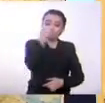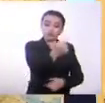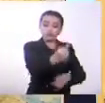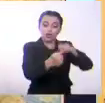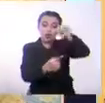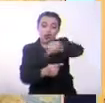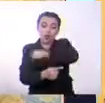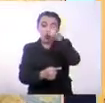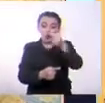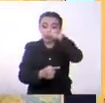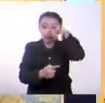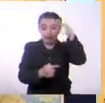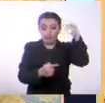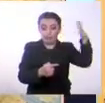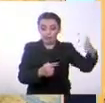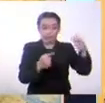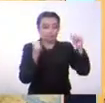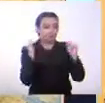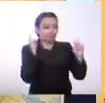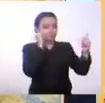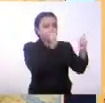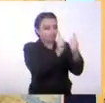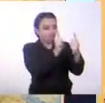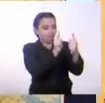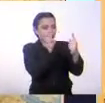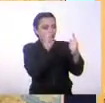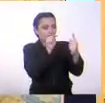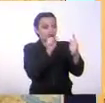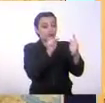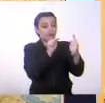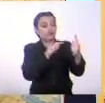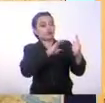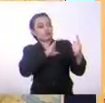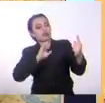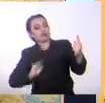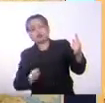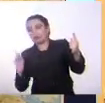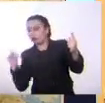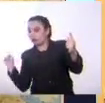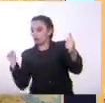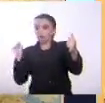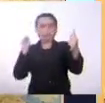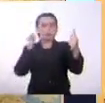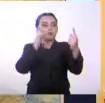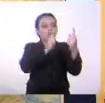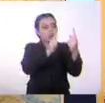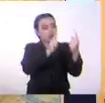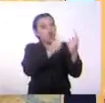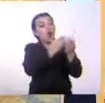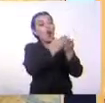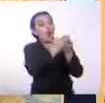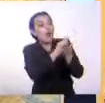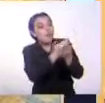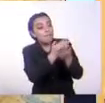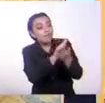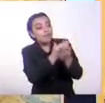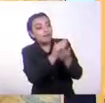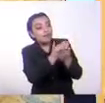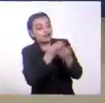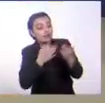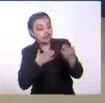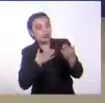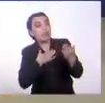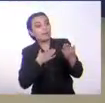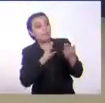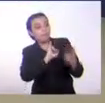Entonces, en El Salvador uno llega y uno comparte ciertas características, como ya lo dijimos. En